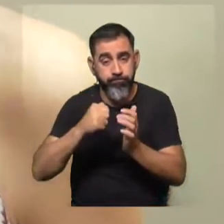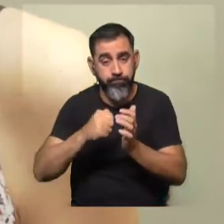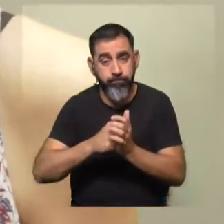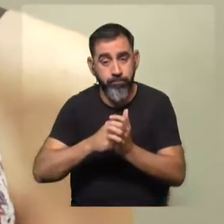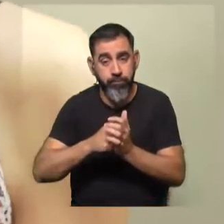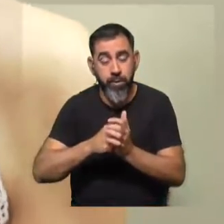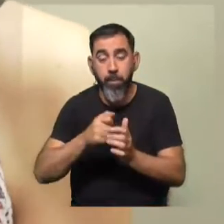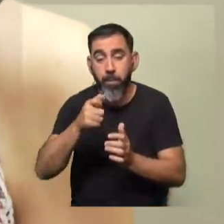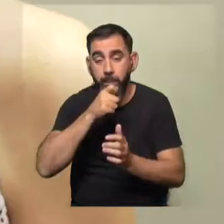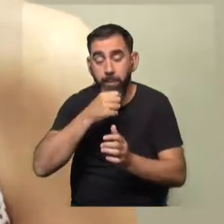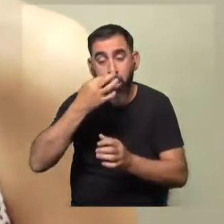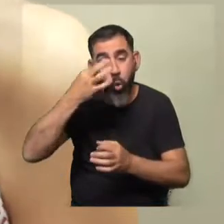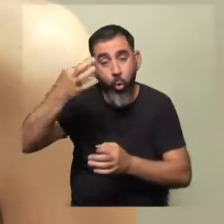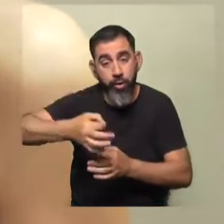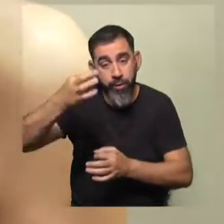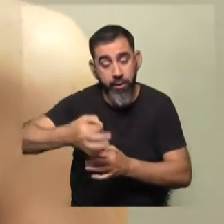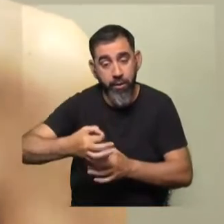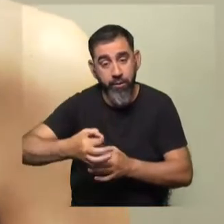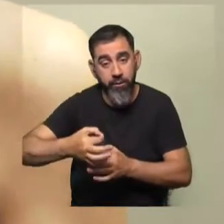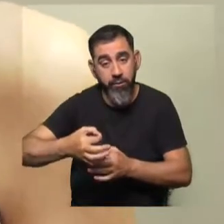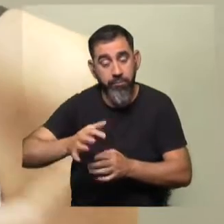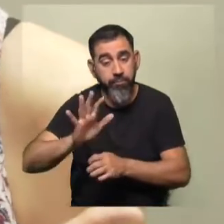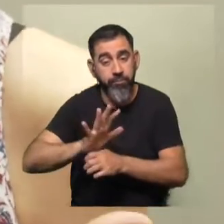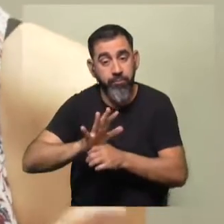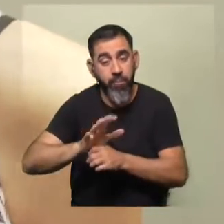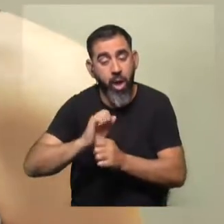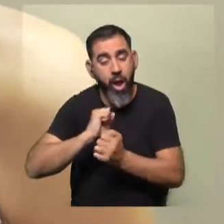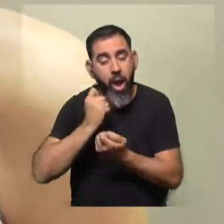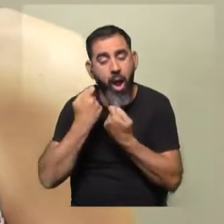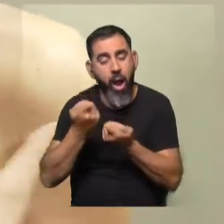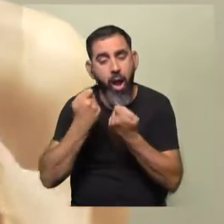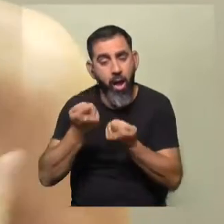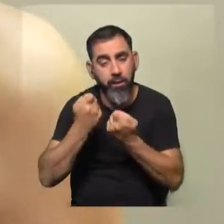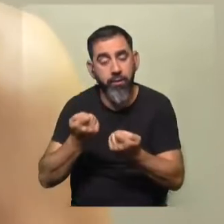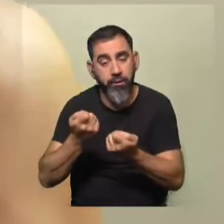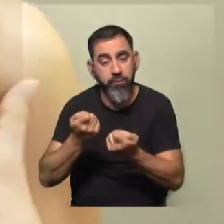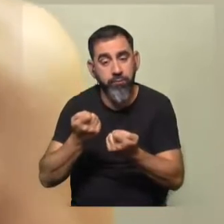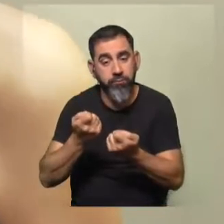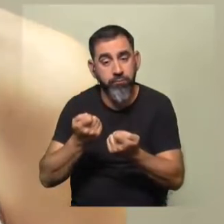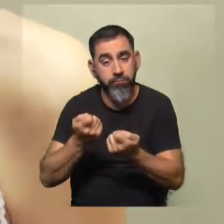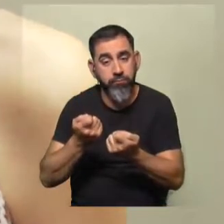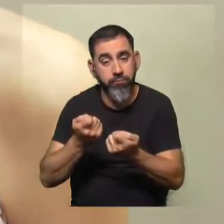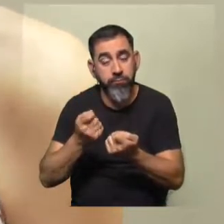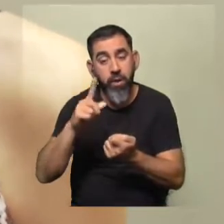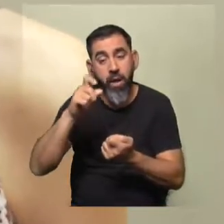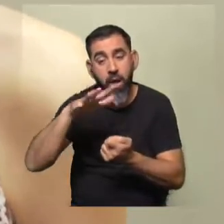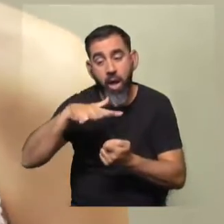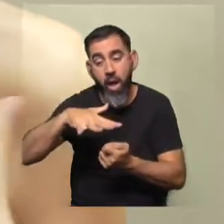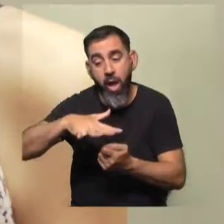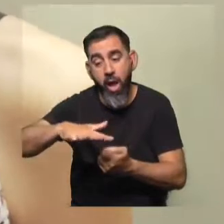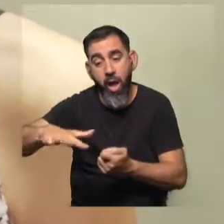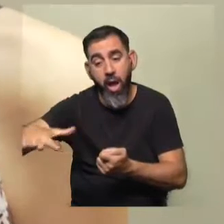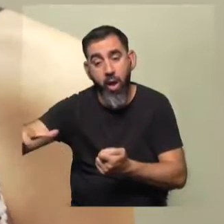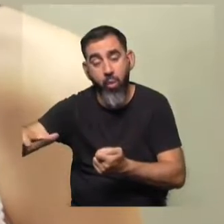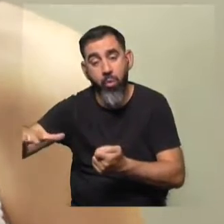la roca original como que se va desgastando, van a corrientes de agua, a los ríos, y ahí